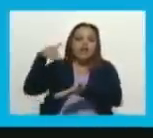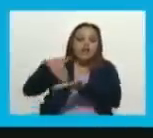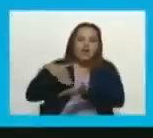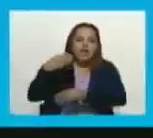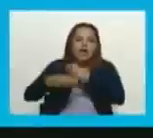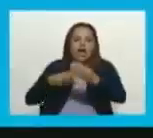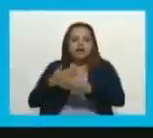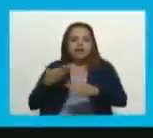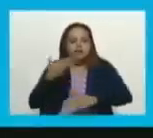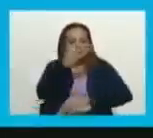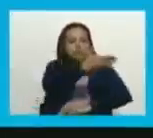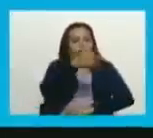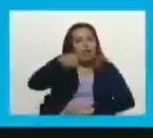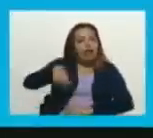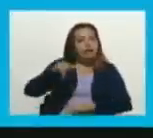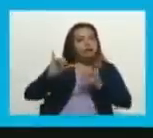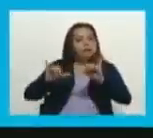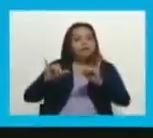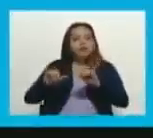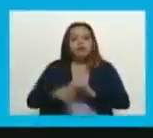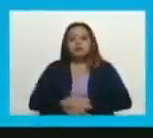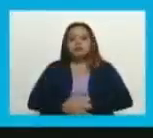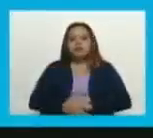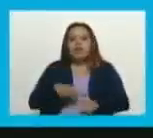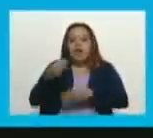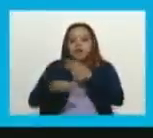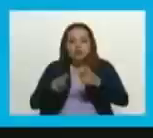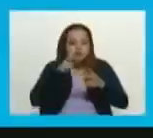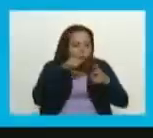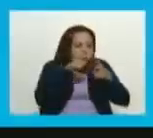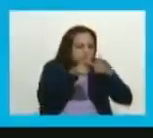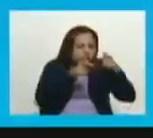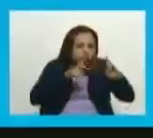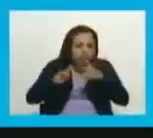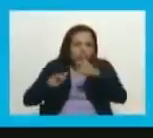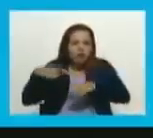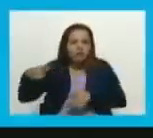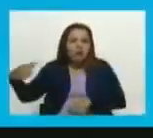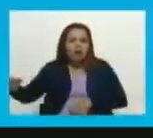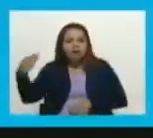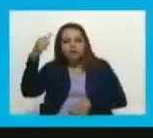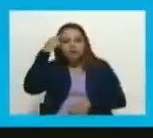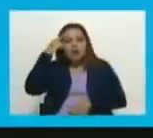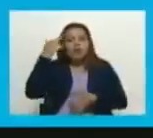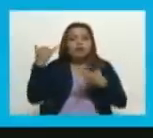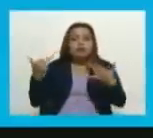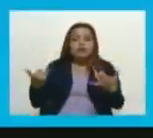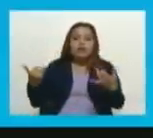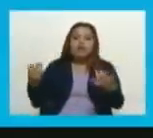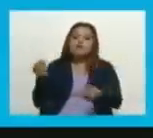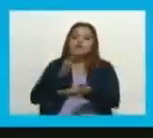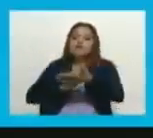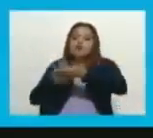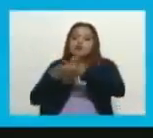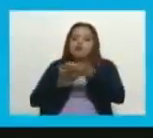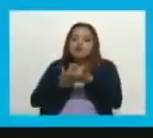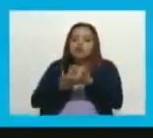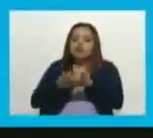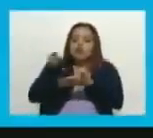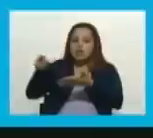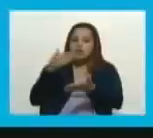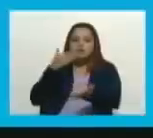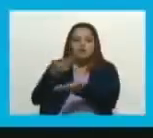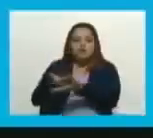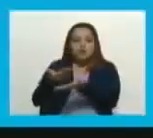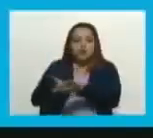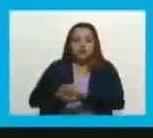la visita el día de hoy, y hagamos las inspecciones, y en los próximos días ya tenemos resuelto este